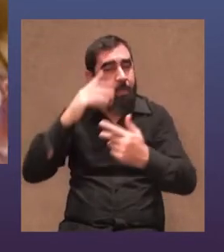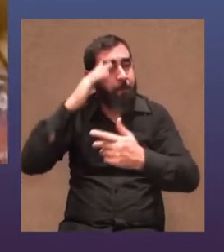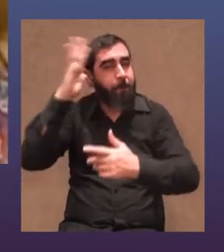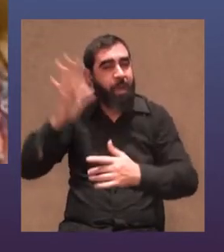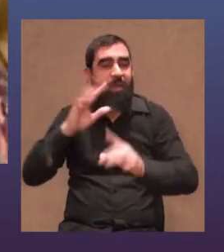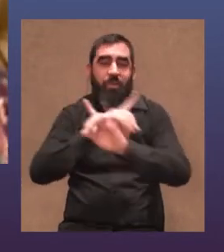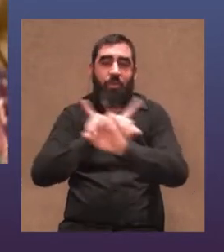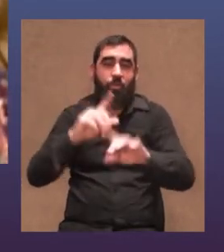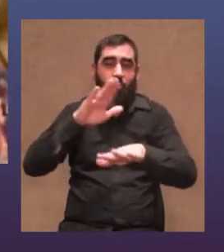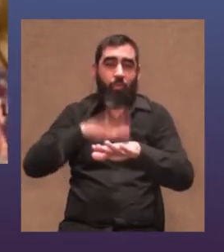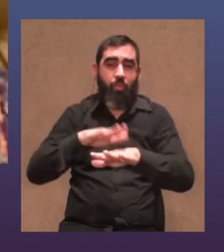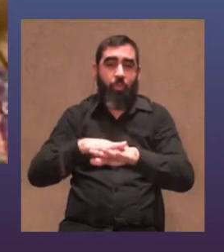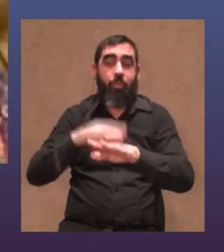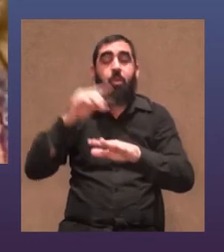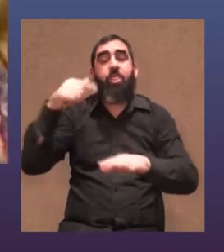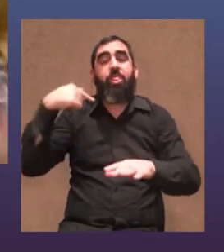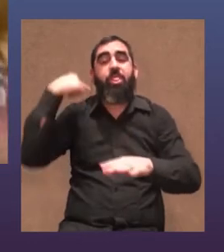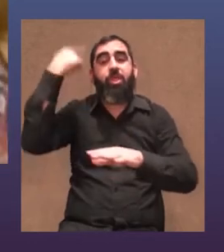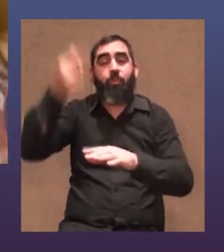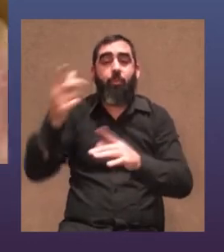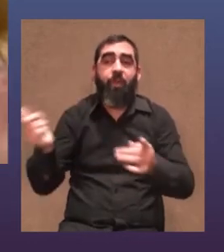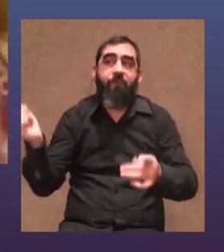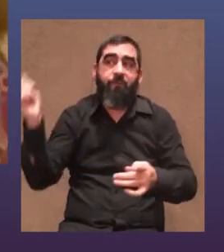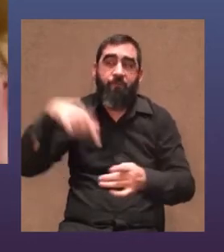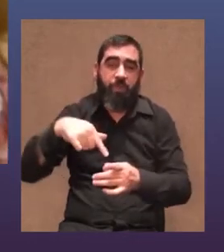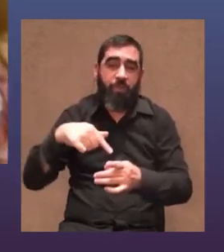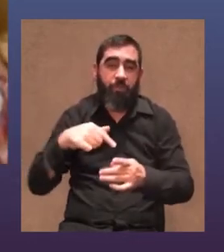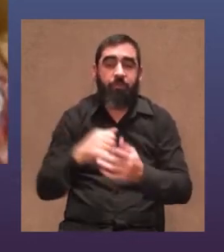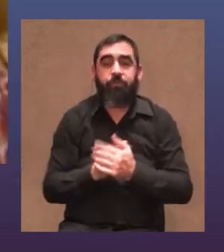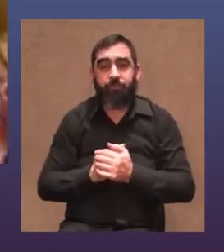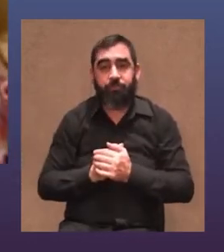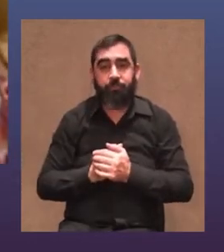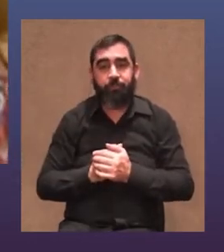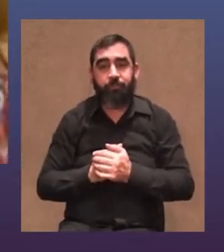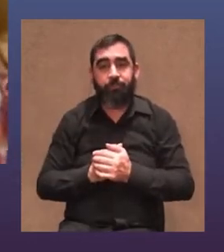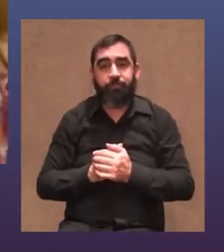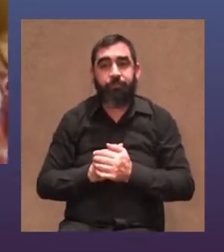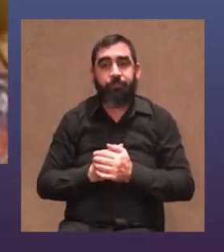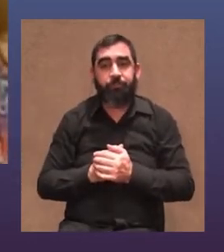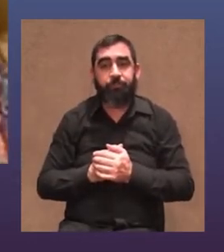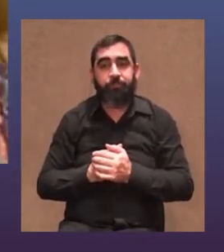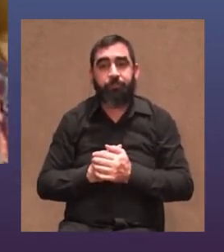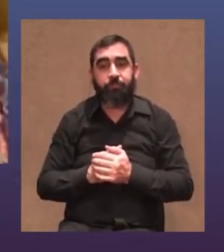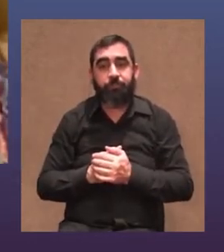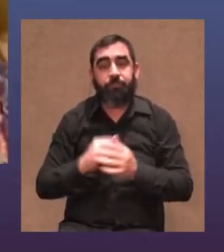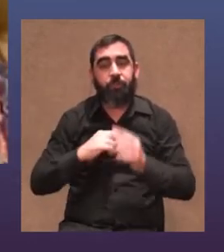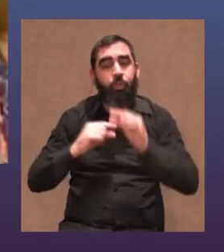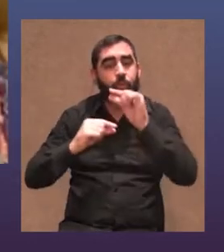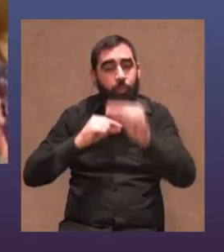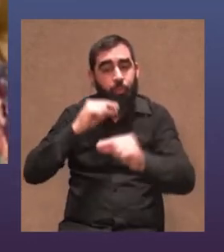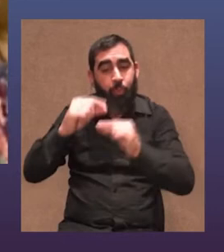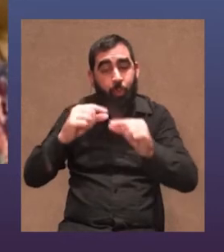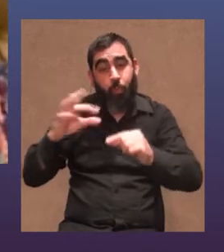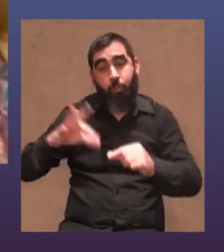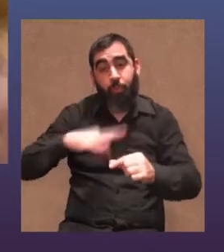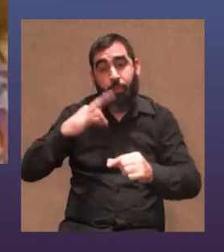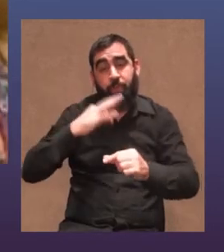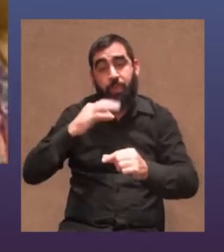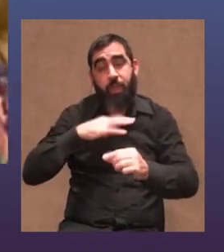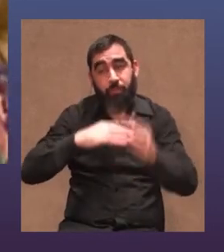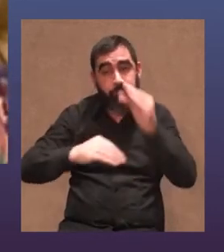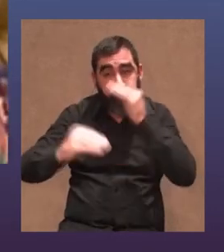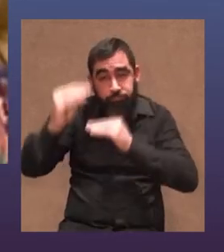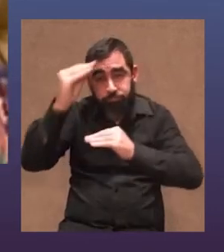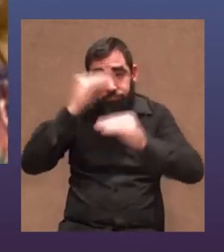tomar de entrada, sino que fue como el alimento que fui teniendo poco a poco en mi vida, de